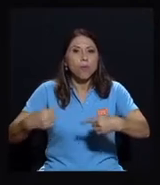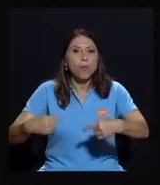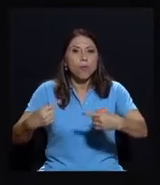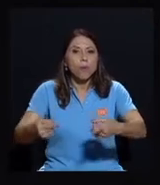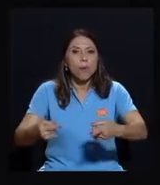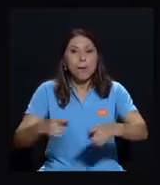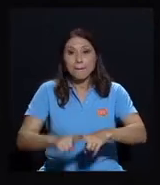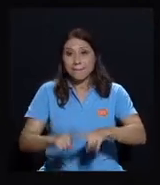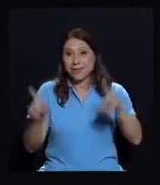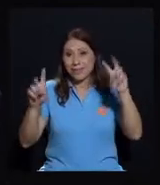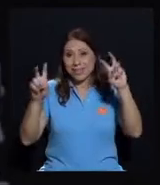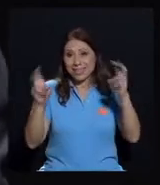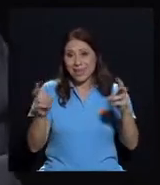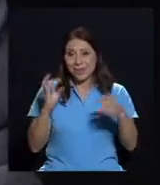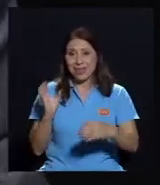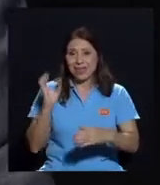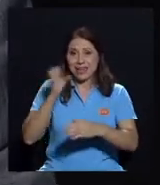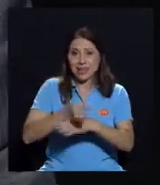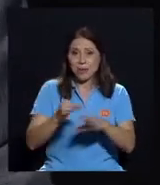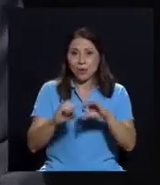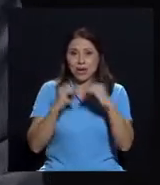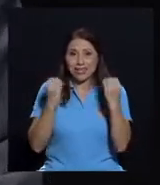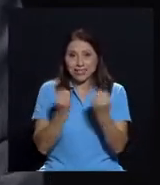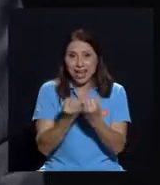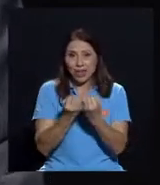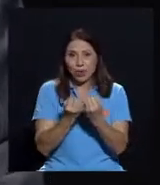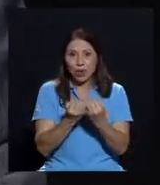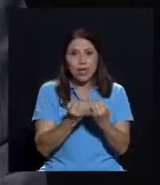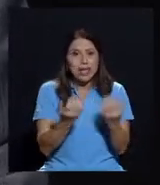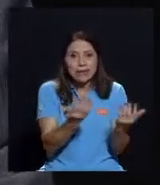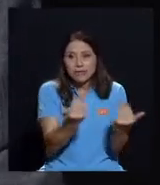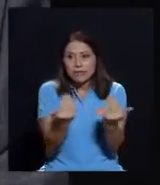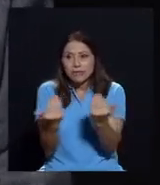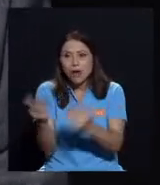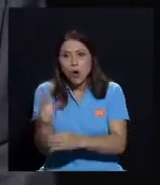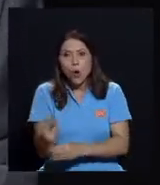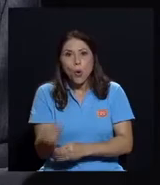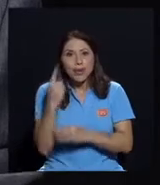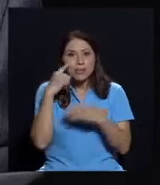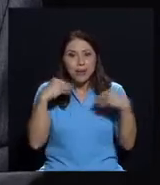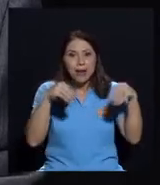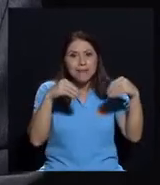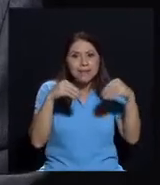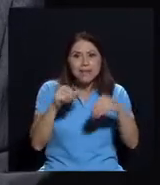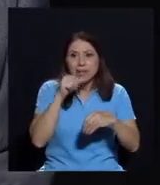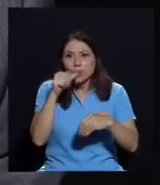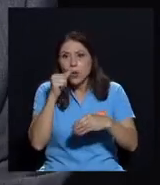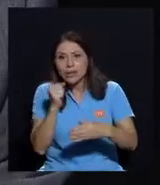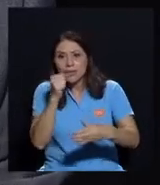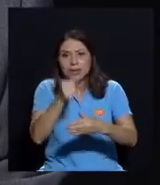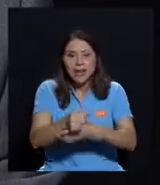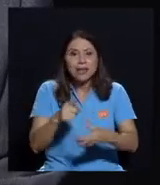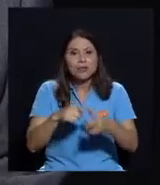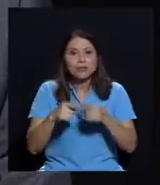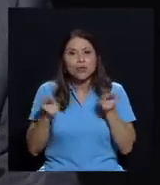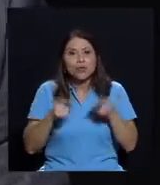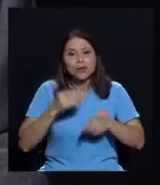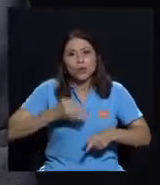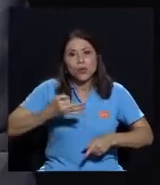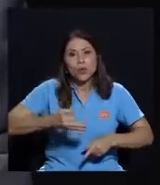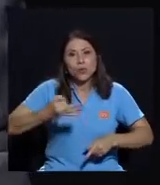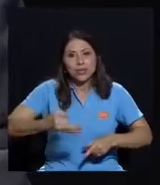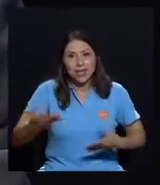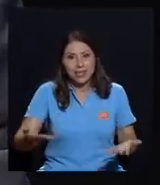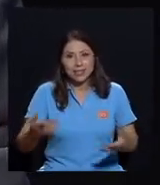crimen organizado el reclutamiento de los jóvenes es algo que ocurre todos los días entonces hay hay como una sincronía de ritmos pues entre lo que uno